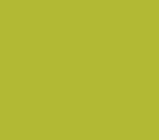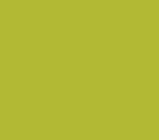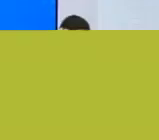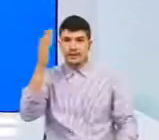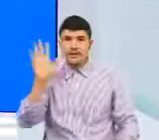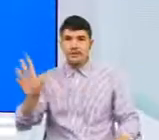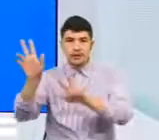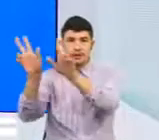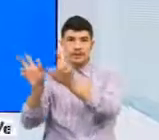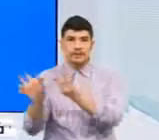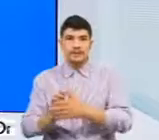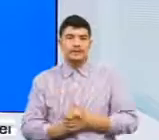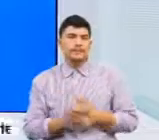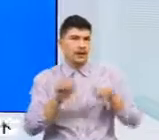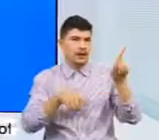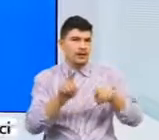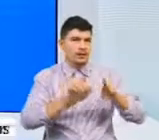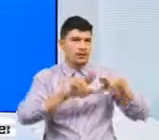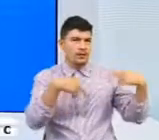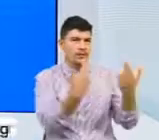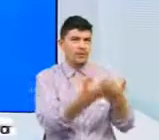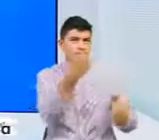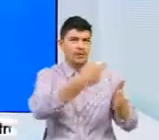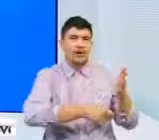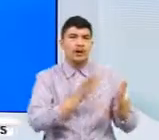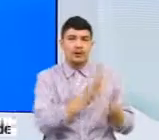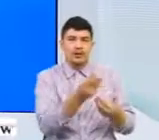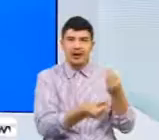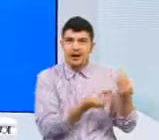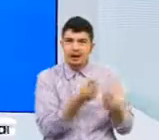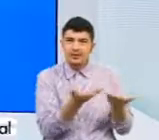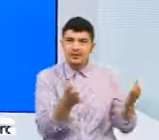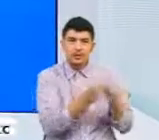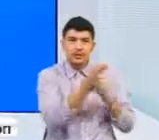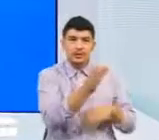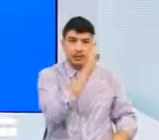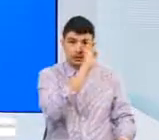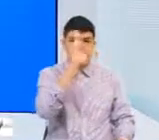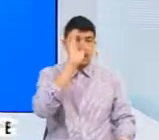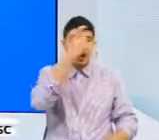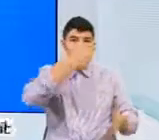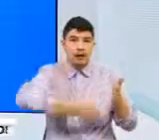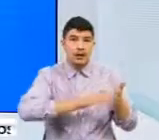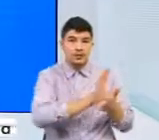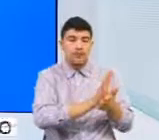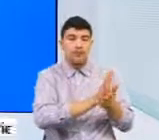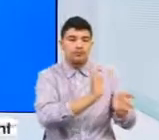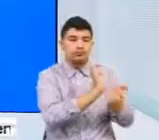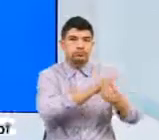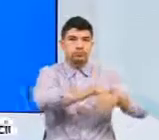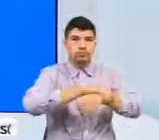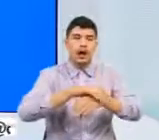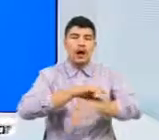y en alguna audiencia de apelación que se fue realizada precisamente en el municipio de san gil fue revocada la medida de aseguramiento al alcalde de